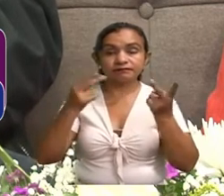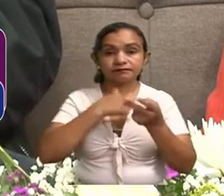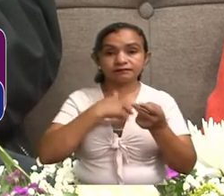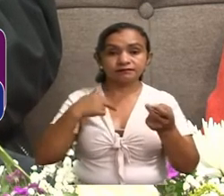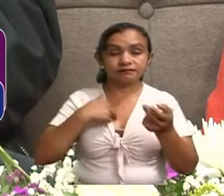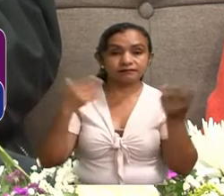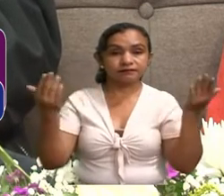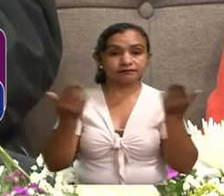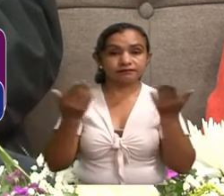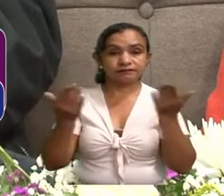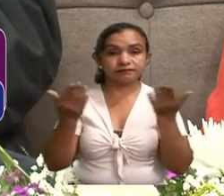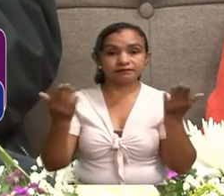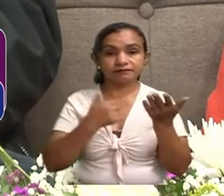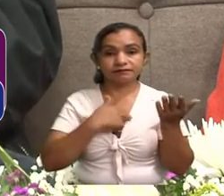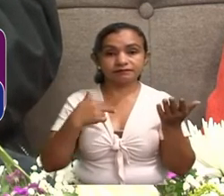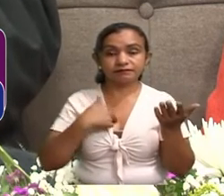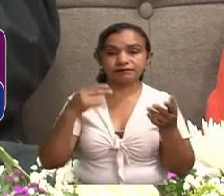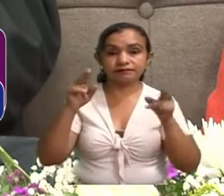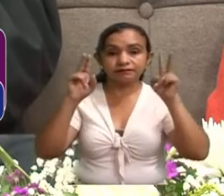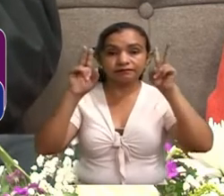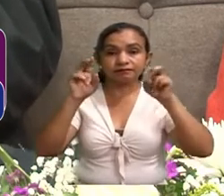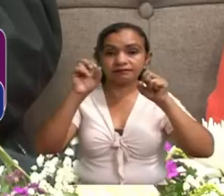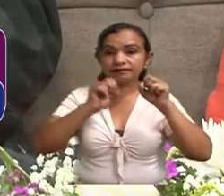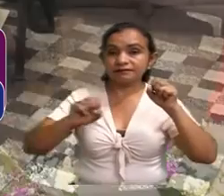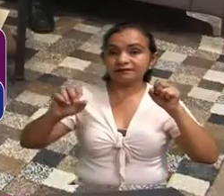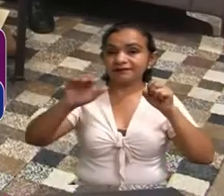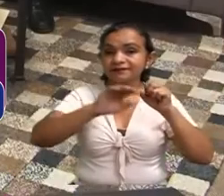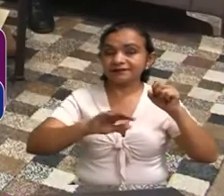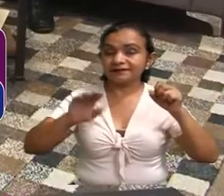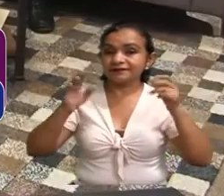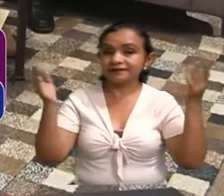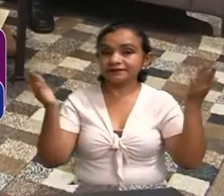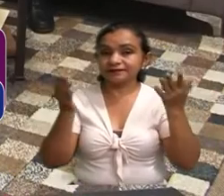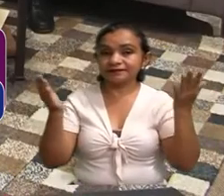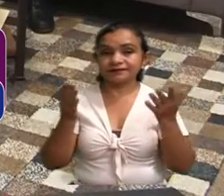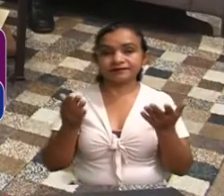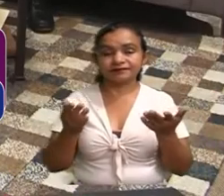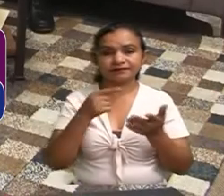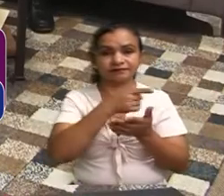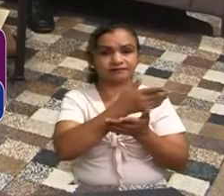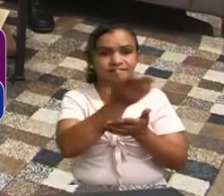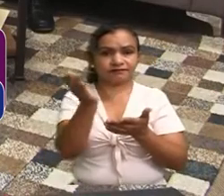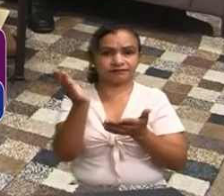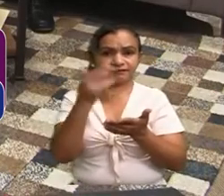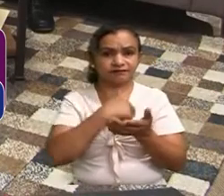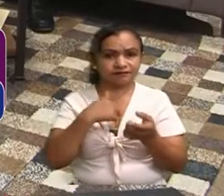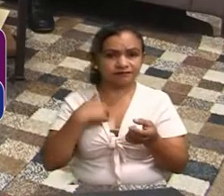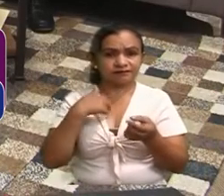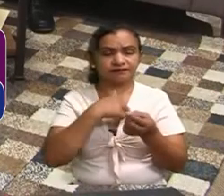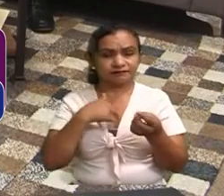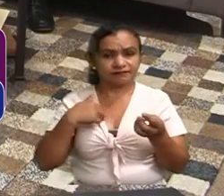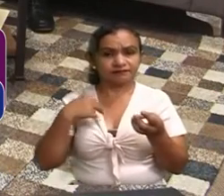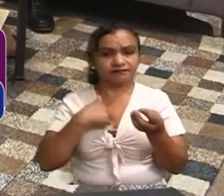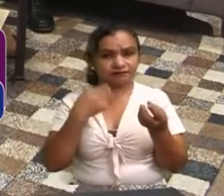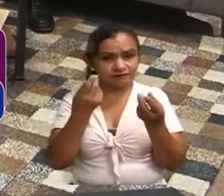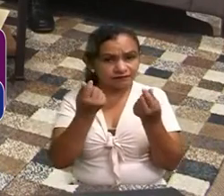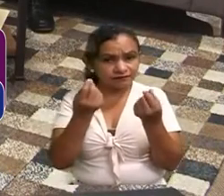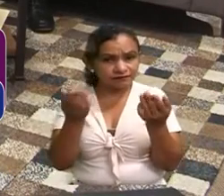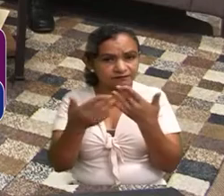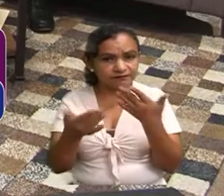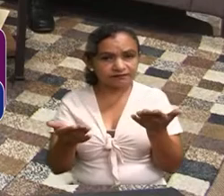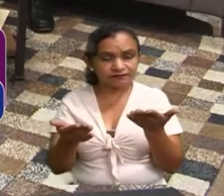cómo abordamos el tema social, entonces la gente queda impactada. ¿Y cómo hacen tanto ustedes si dicen de que tienen pocos recursos? Es que a